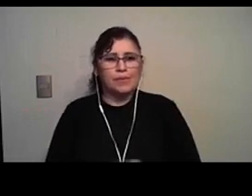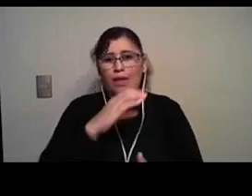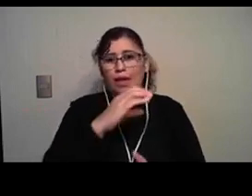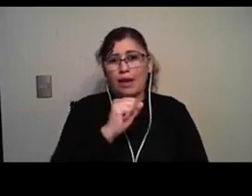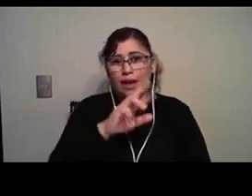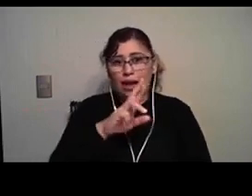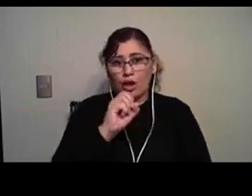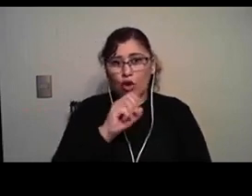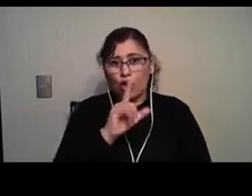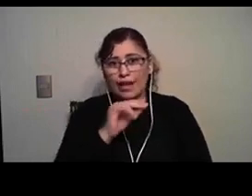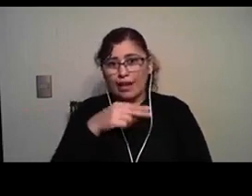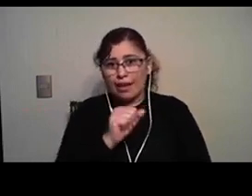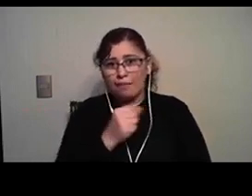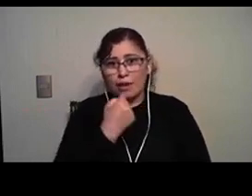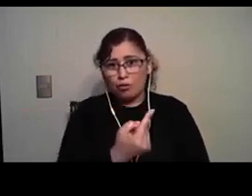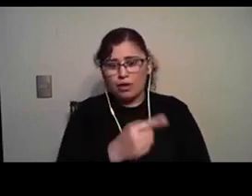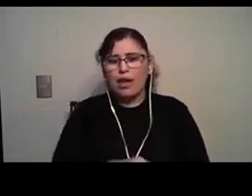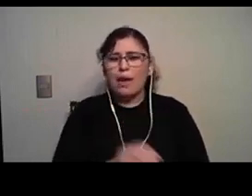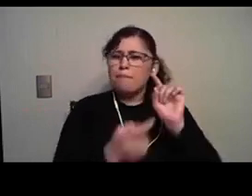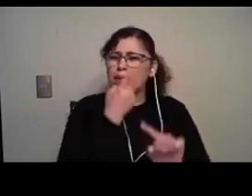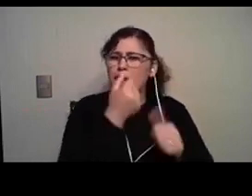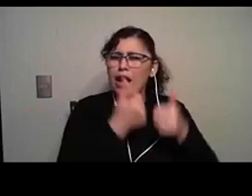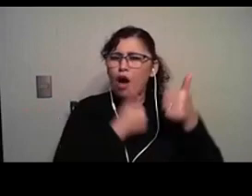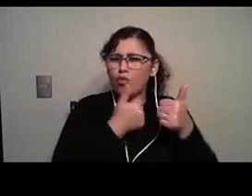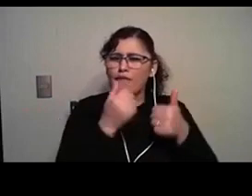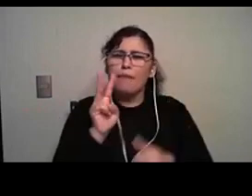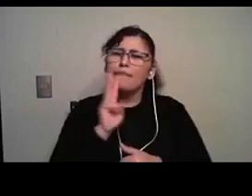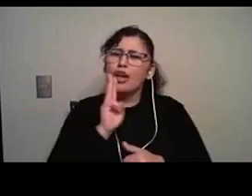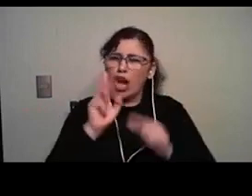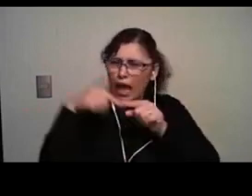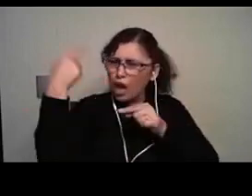Carolina Idibarra me dice, profe, la primera evaluación es el otro miércoles, el 11.